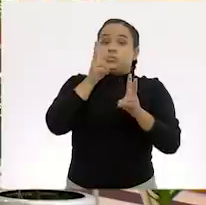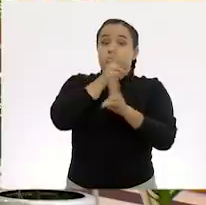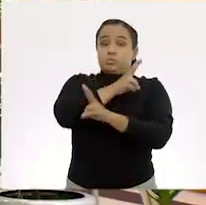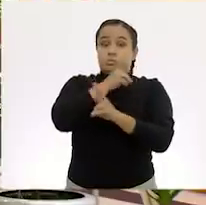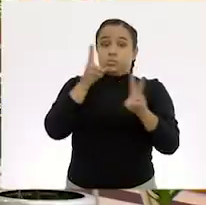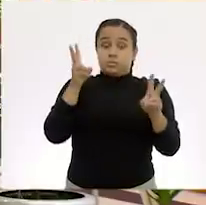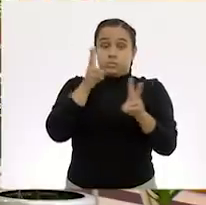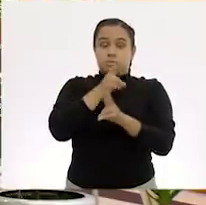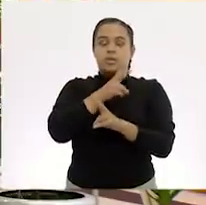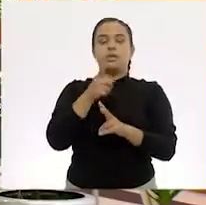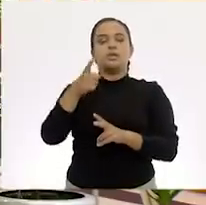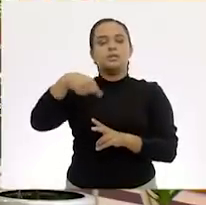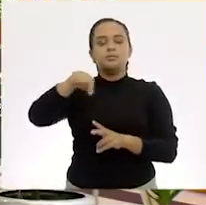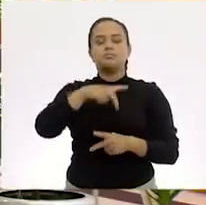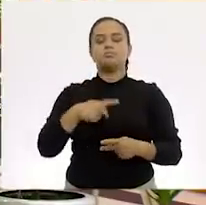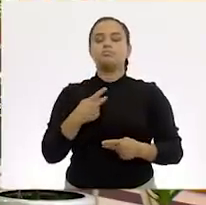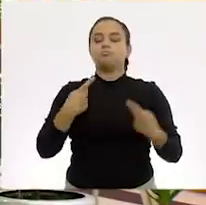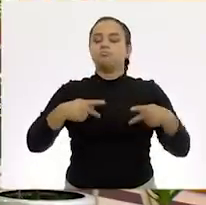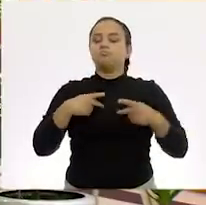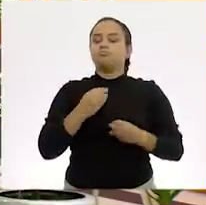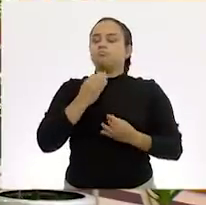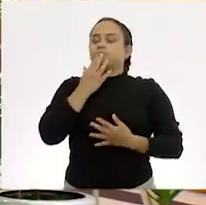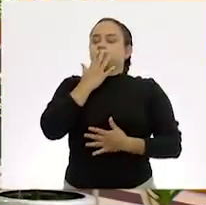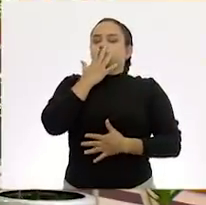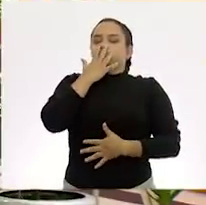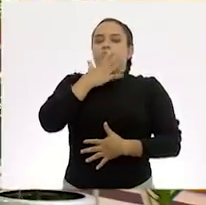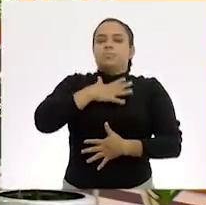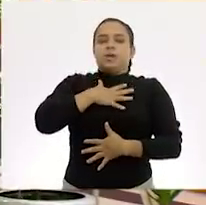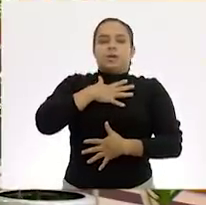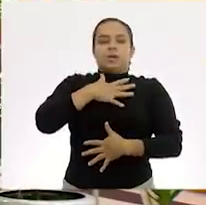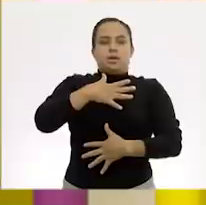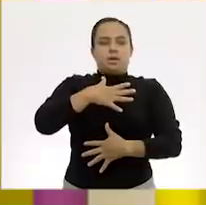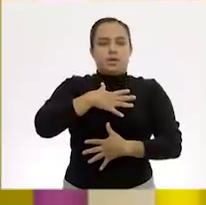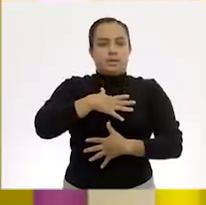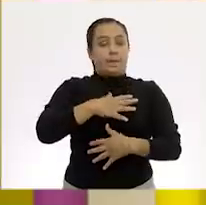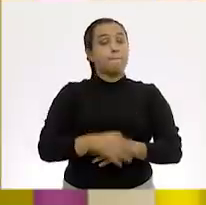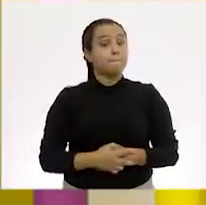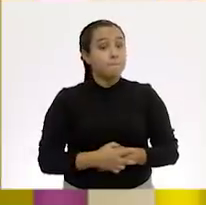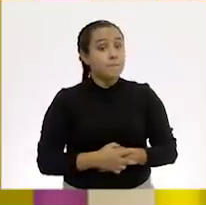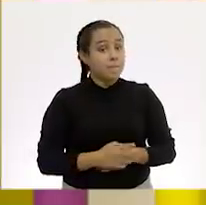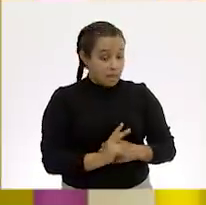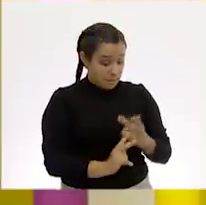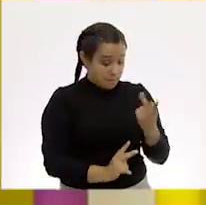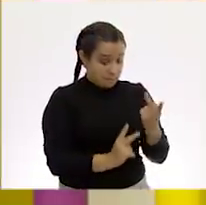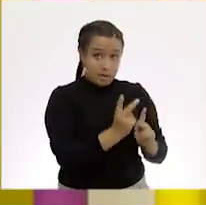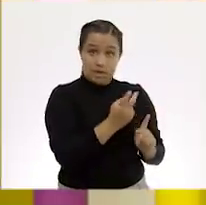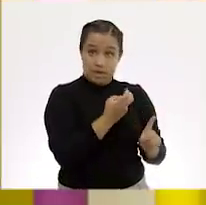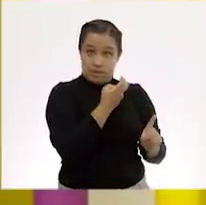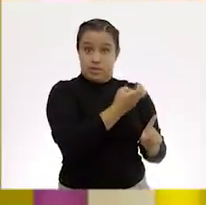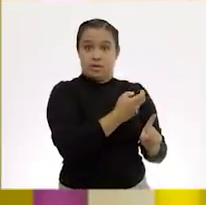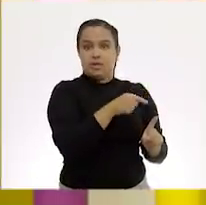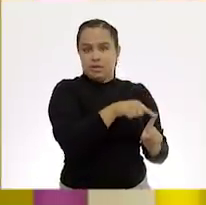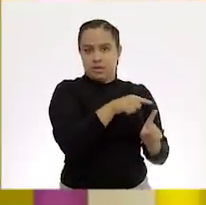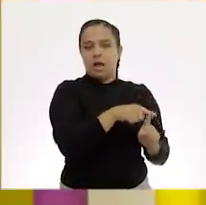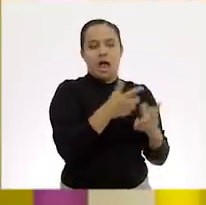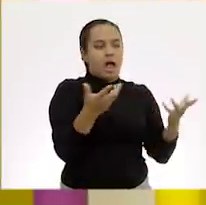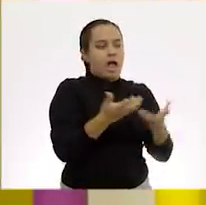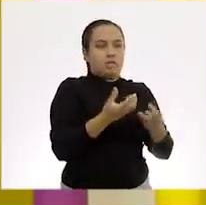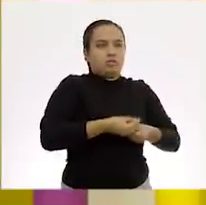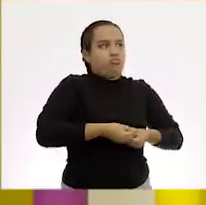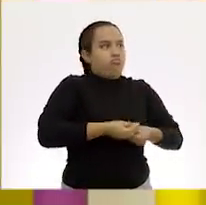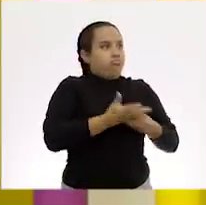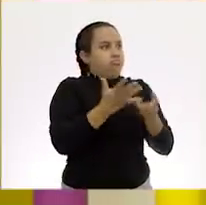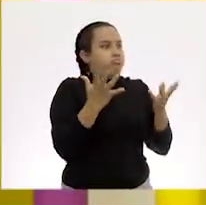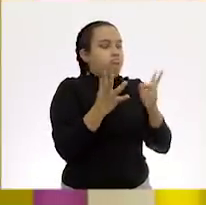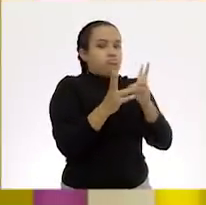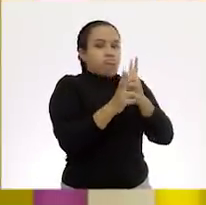nosotros... Respiramos. Exactamente. Las plantas en parte entonces son responsables del